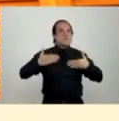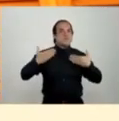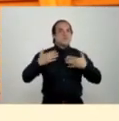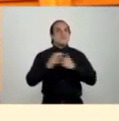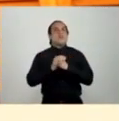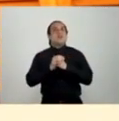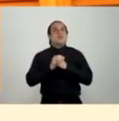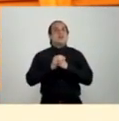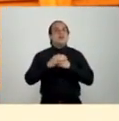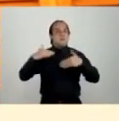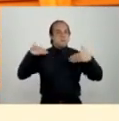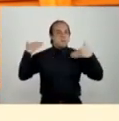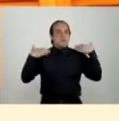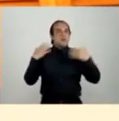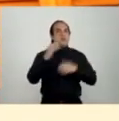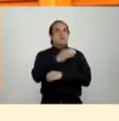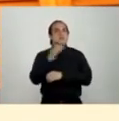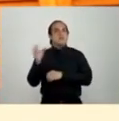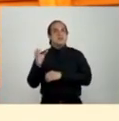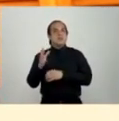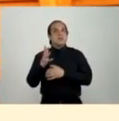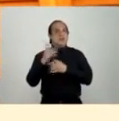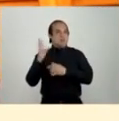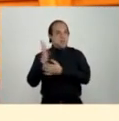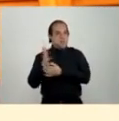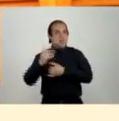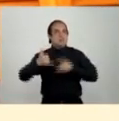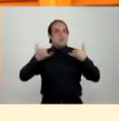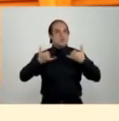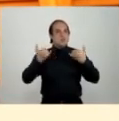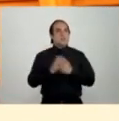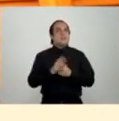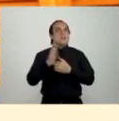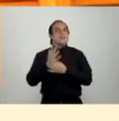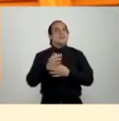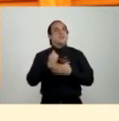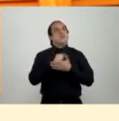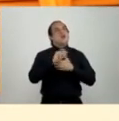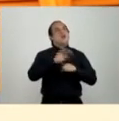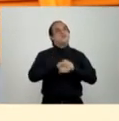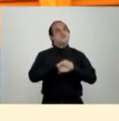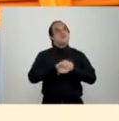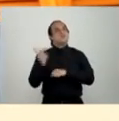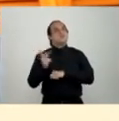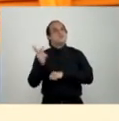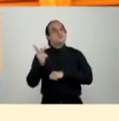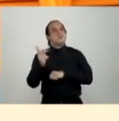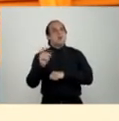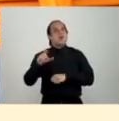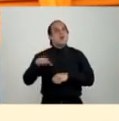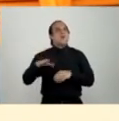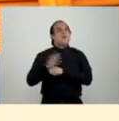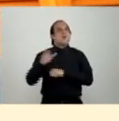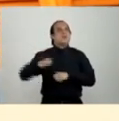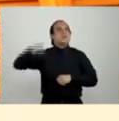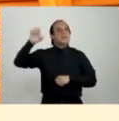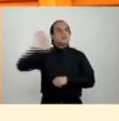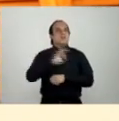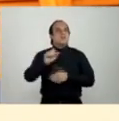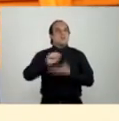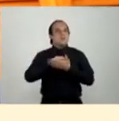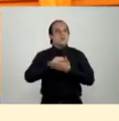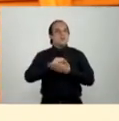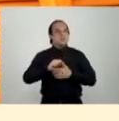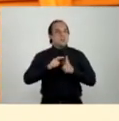dijo un poeta, mi hermano Benito, ¿hasta qué edad se puede ser escritor joven? Y él dijo, pues hay hasta los 50, hasta